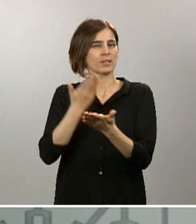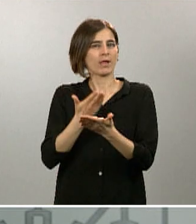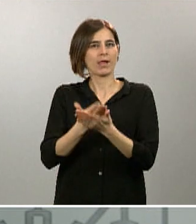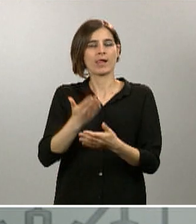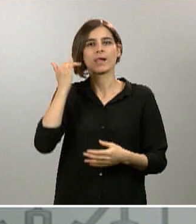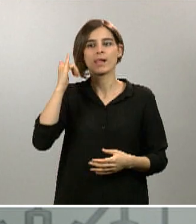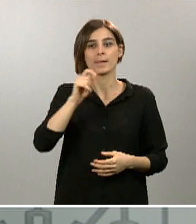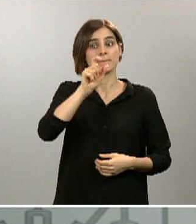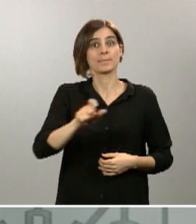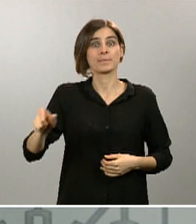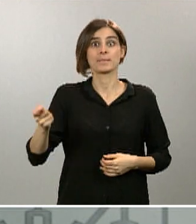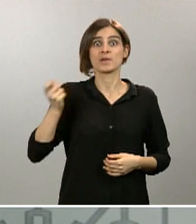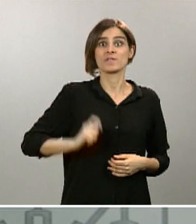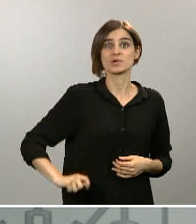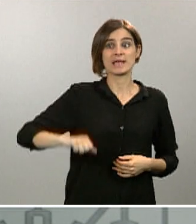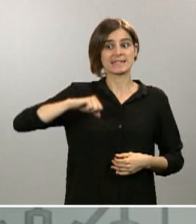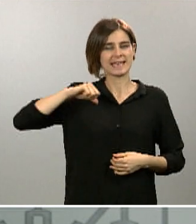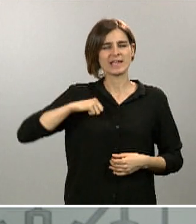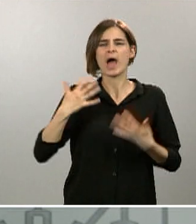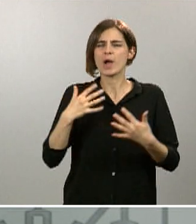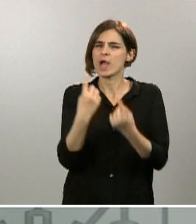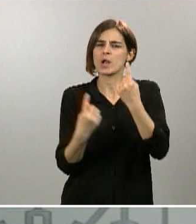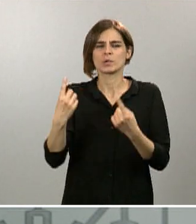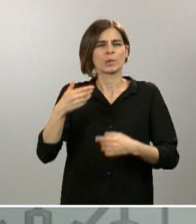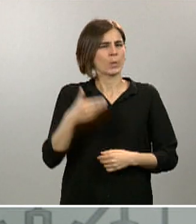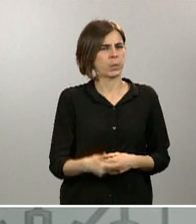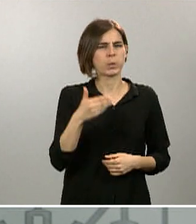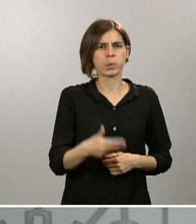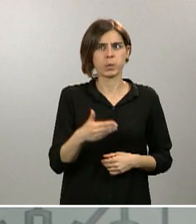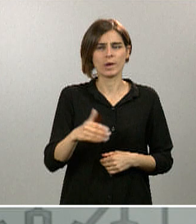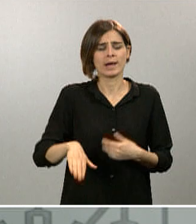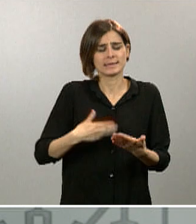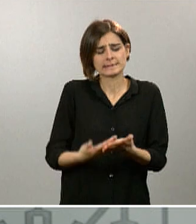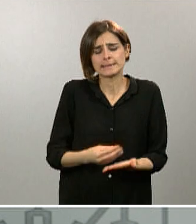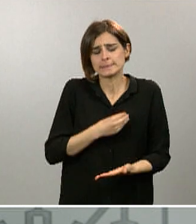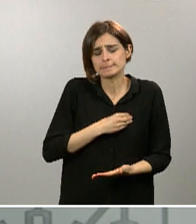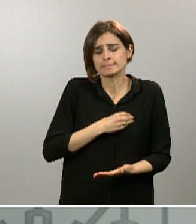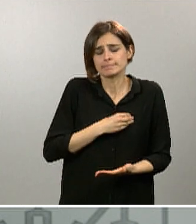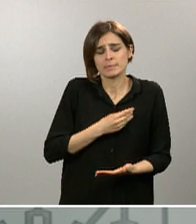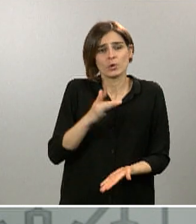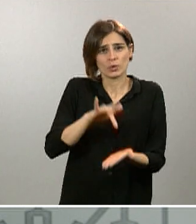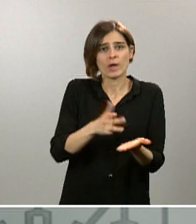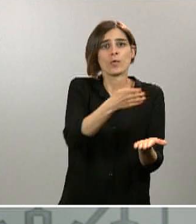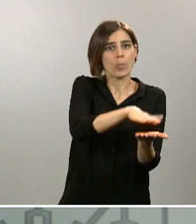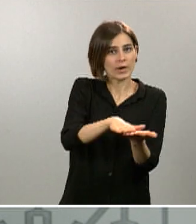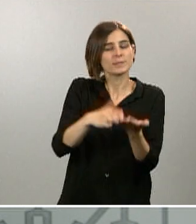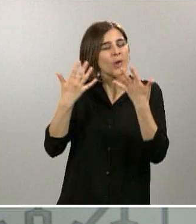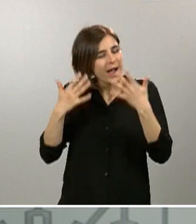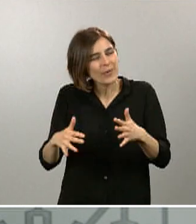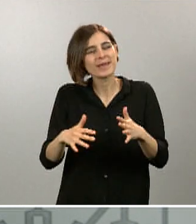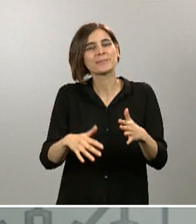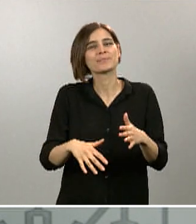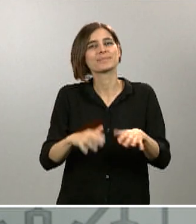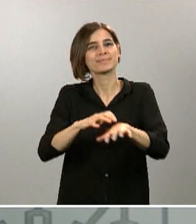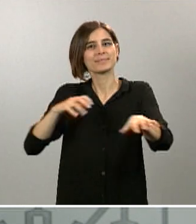profesionales sanitarios, si bien ha habido casos graves y sabemos que ha habido incluso, desgraciadamente, algunos que han fallecido, sí que es cierto que en general la gravedad ha sido menor